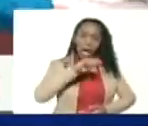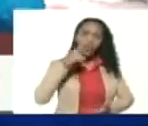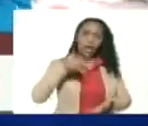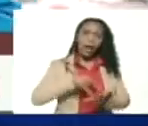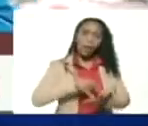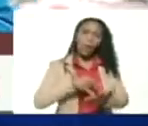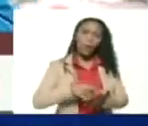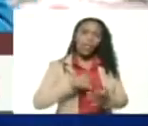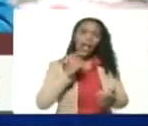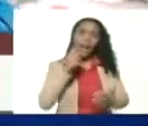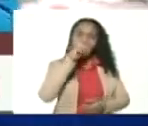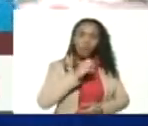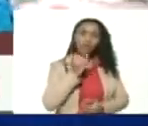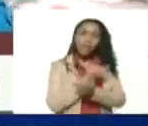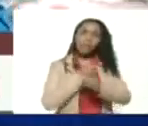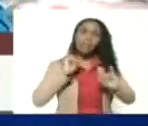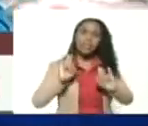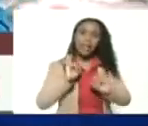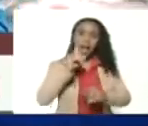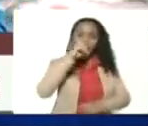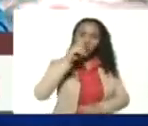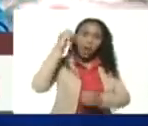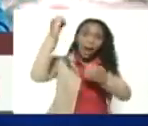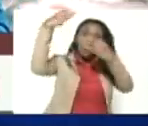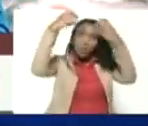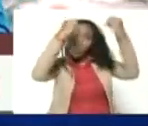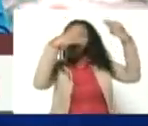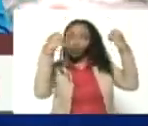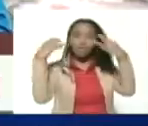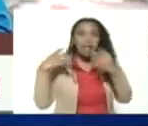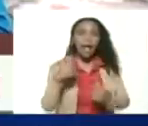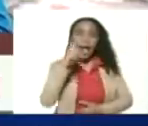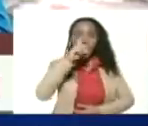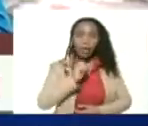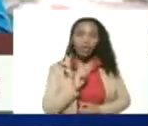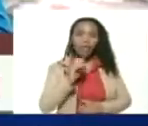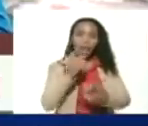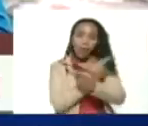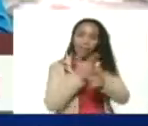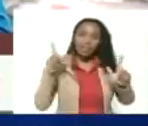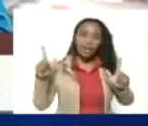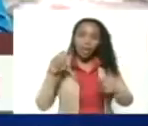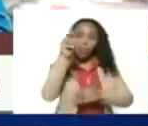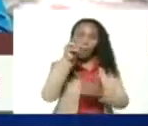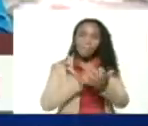año de la independencia, el año de las luces, el año de la libertad,